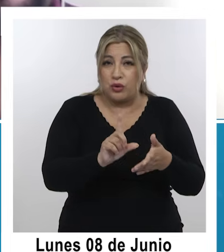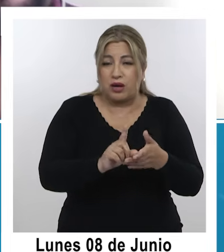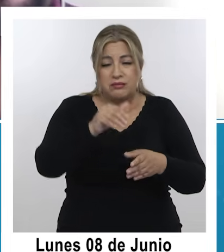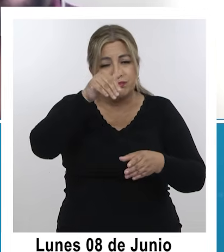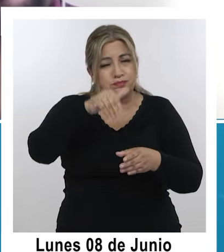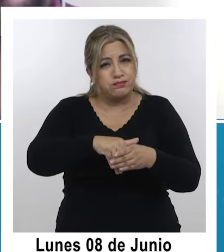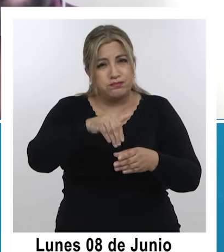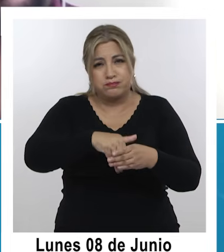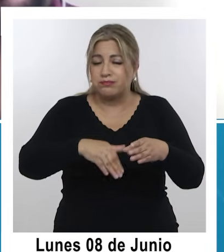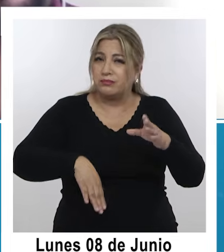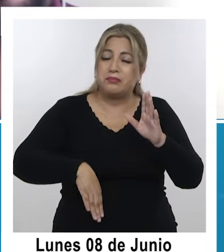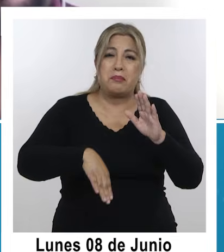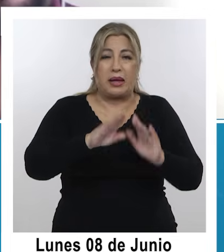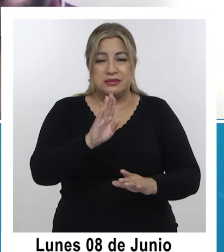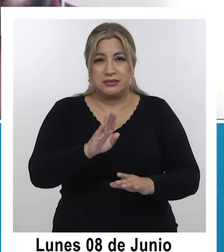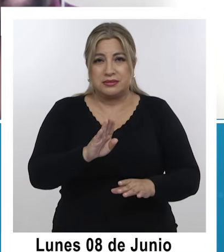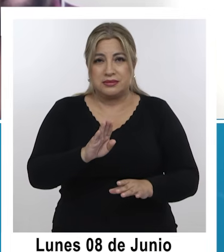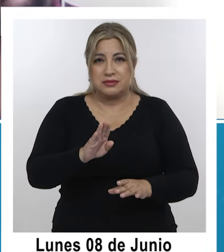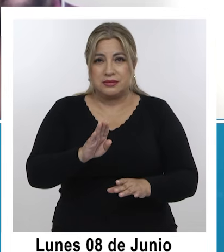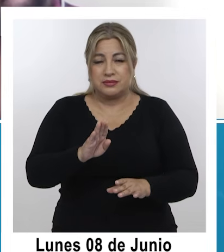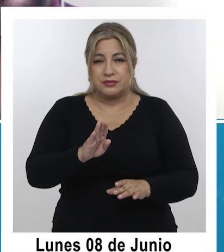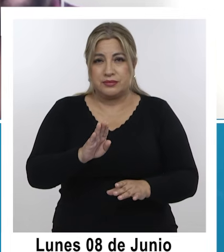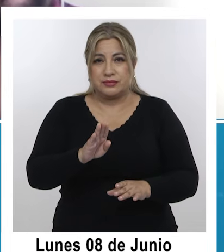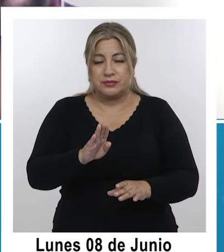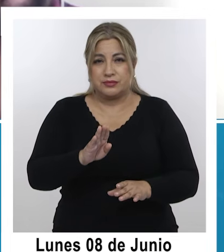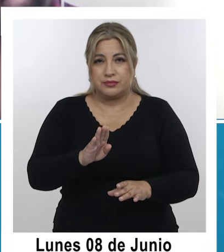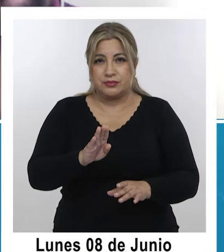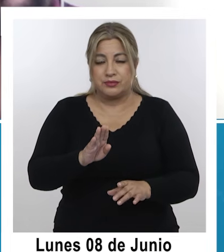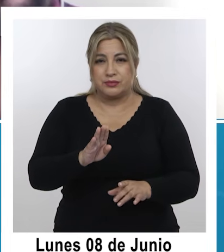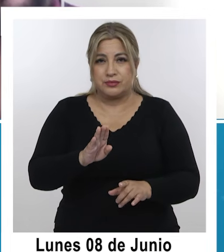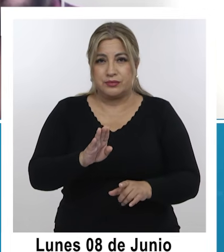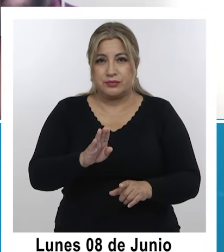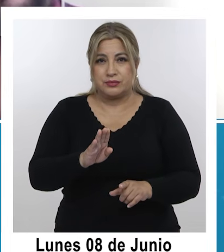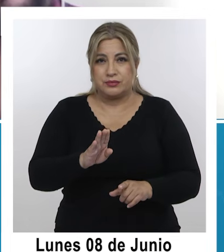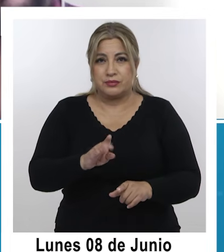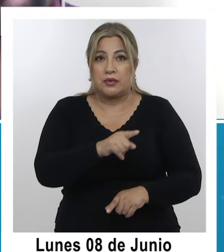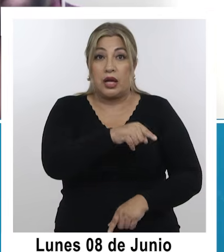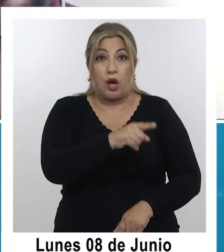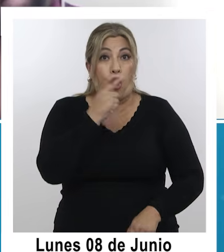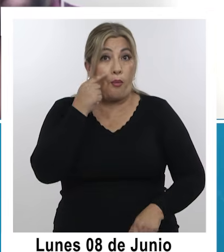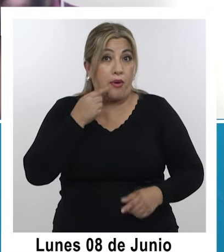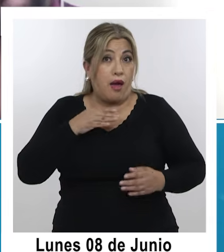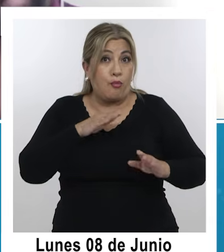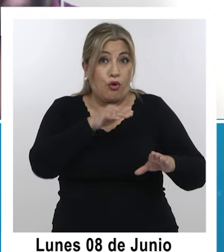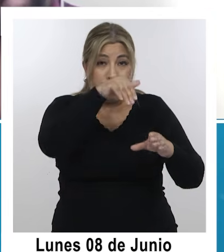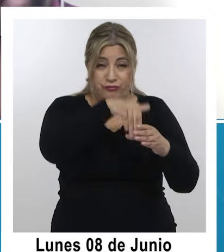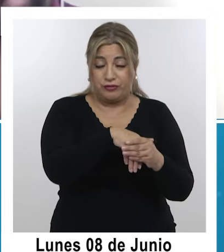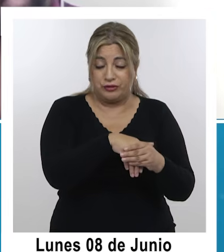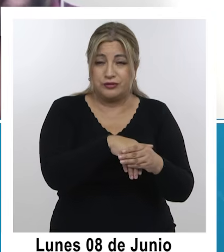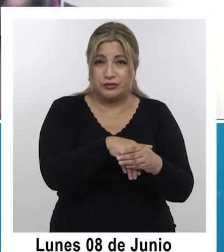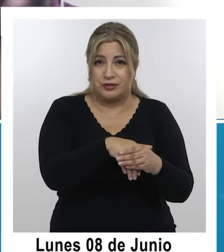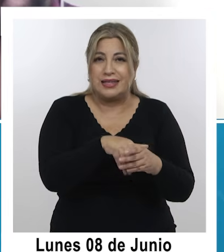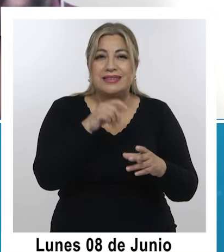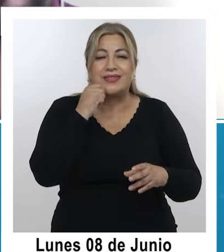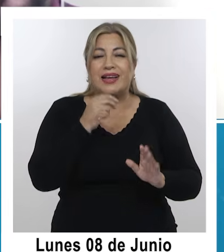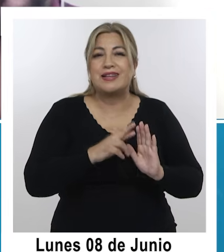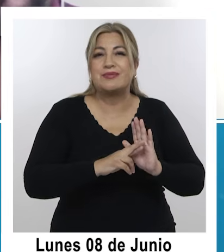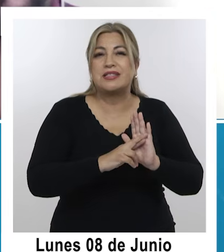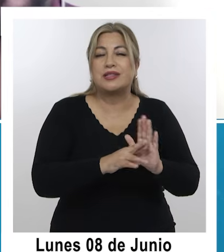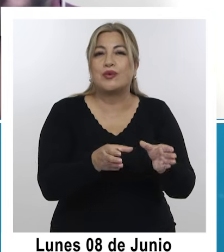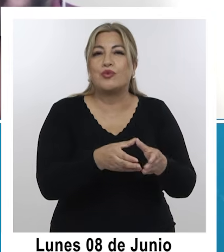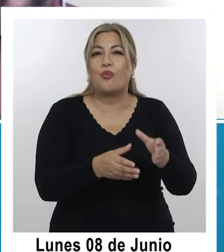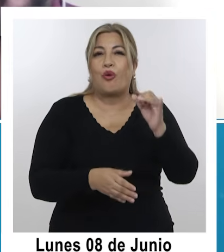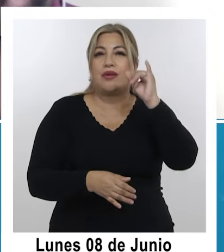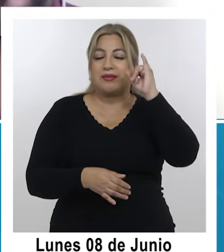votado mayoritariamente por la opción de Roberto Sánchez, que representa